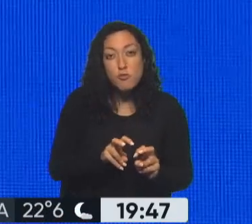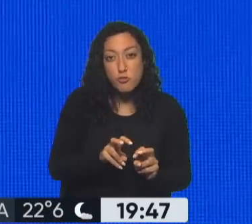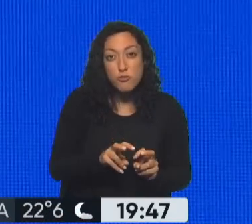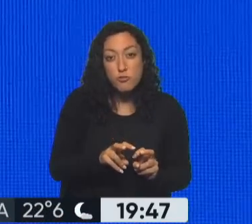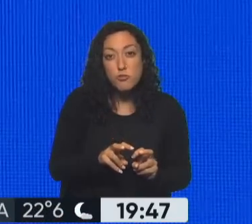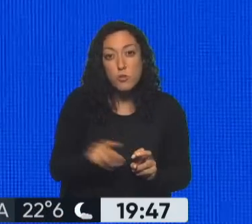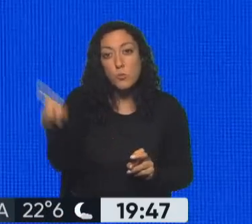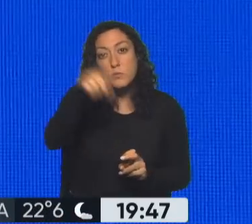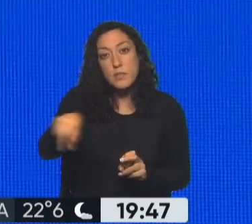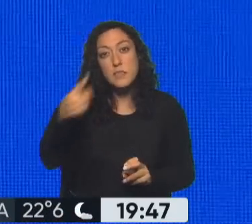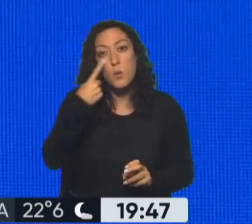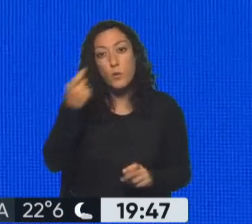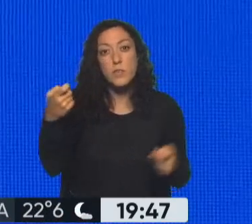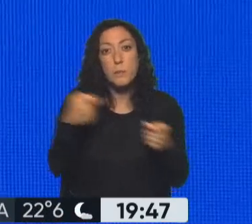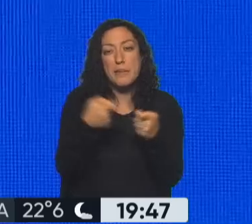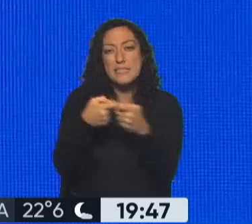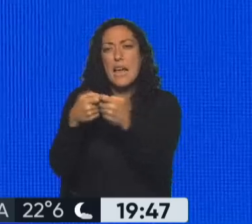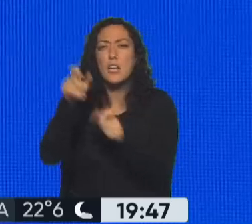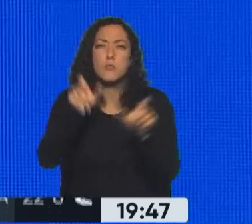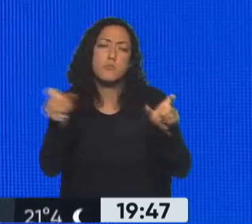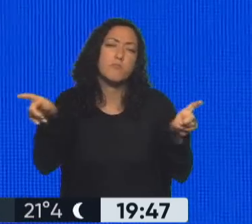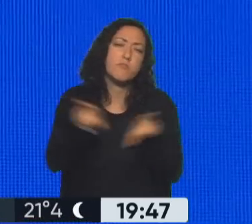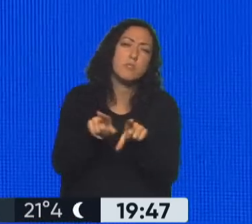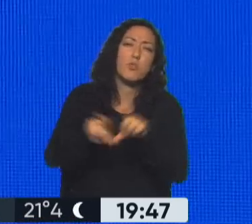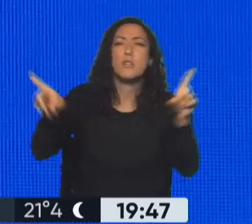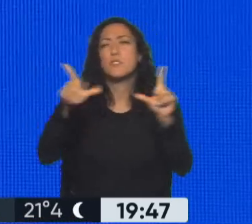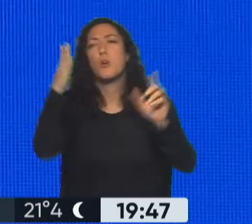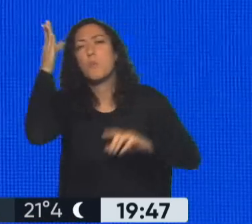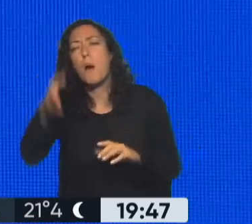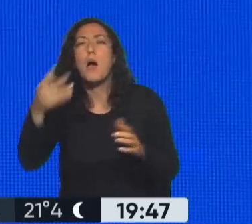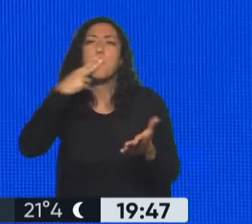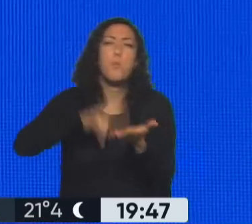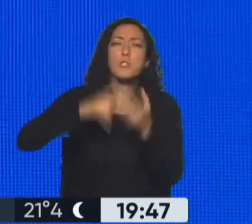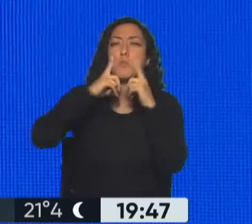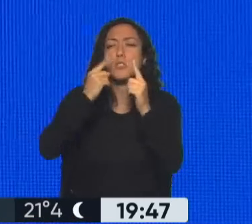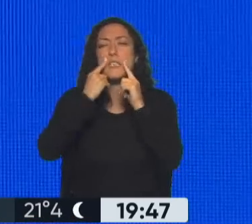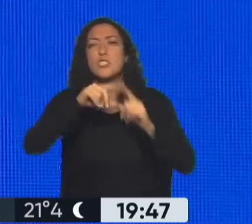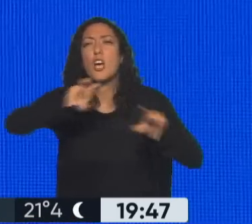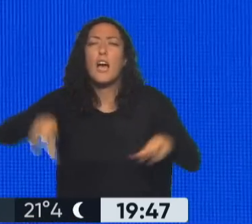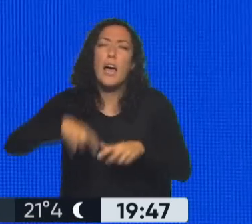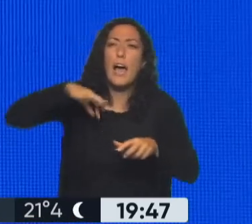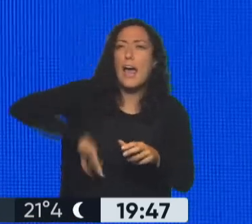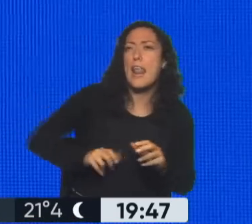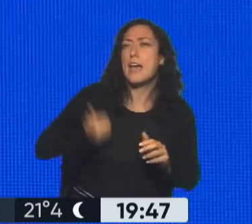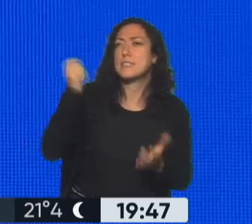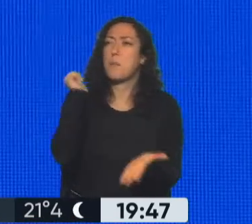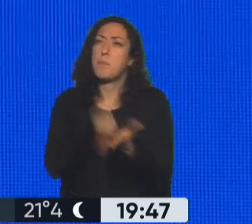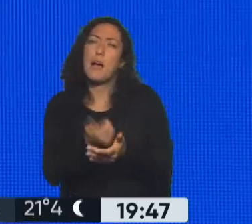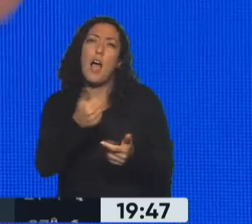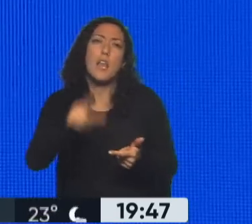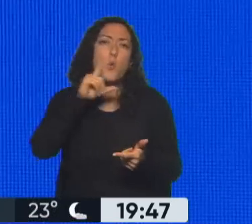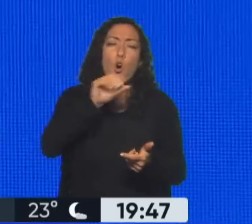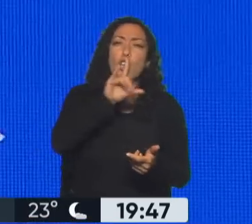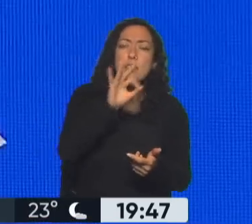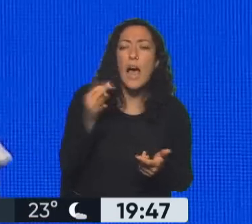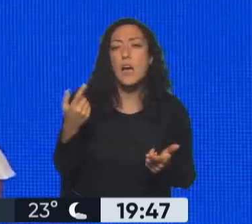vieron que los empresarios se programan a la televisión y se quejan de todos los impuestos que tienen que pagar, que ganancias, que la alícuota. La